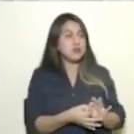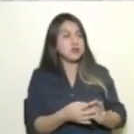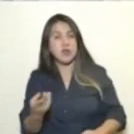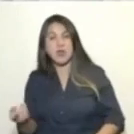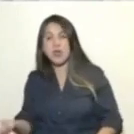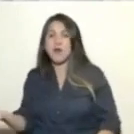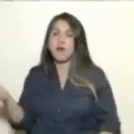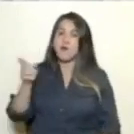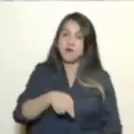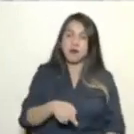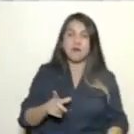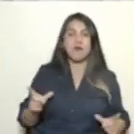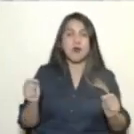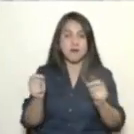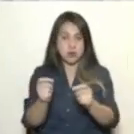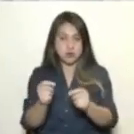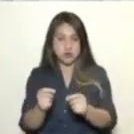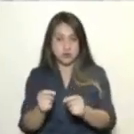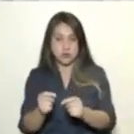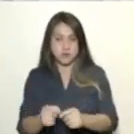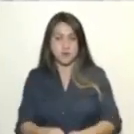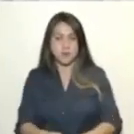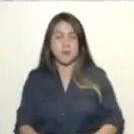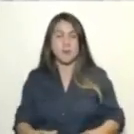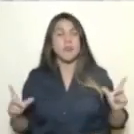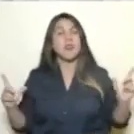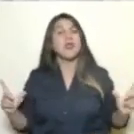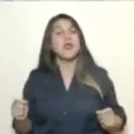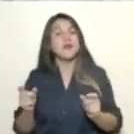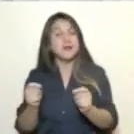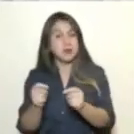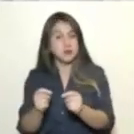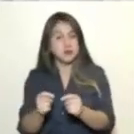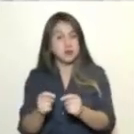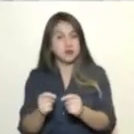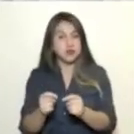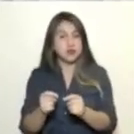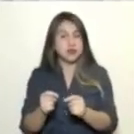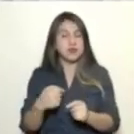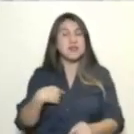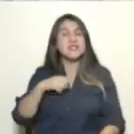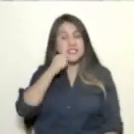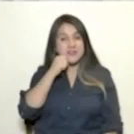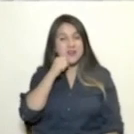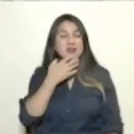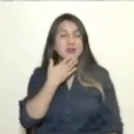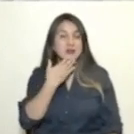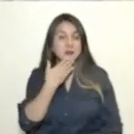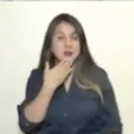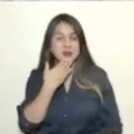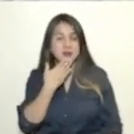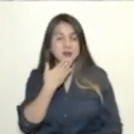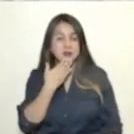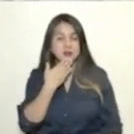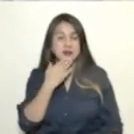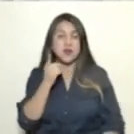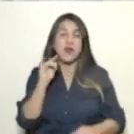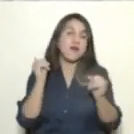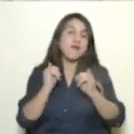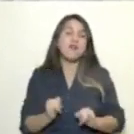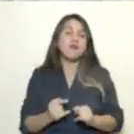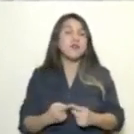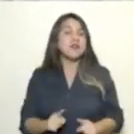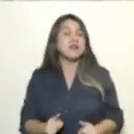vuelvo al virus. El virus va a significar también una